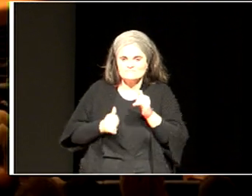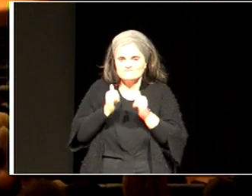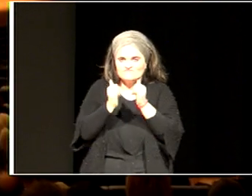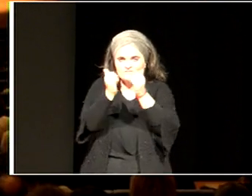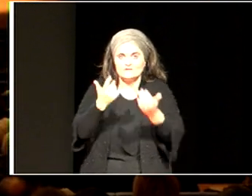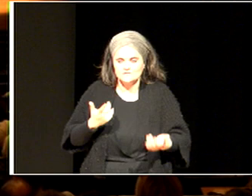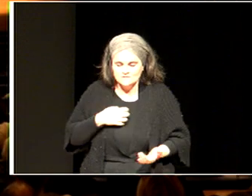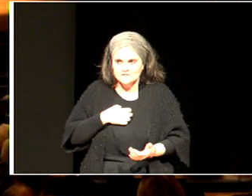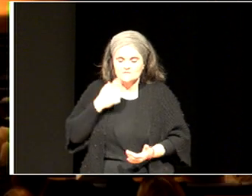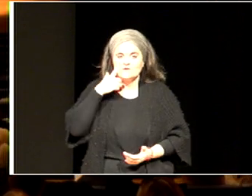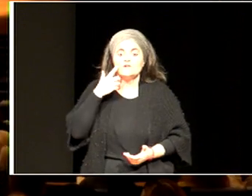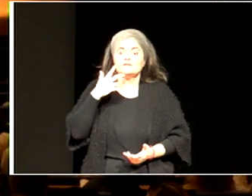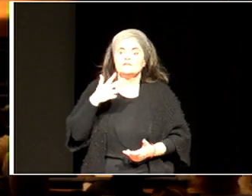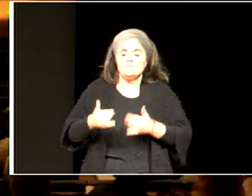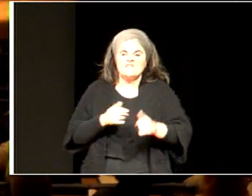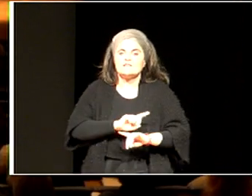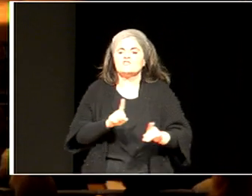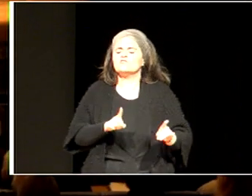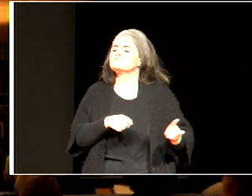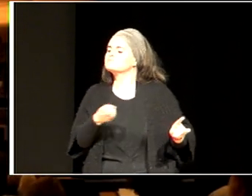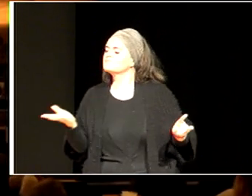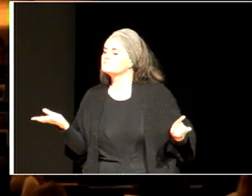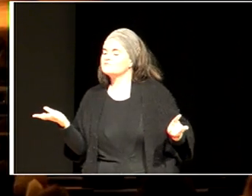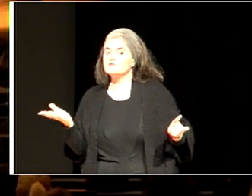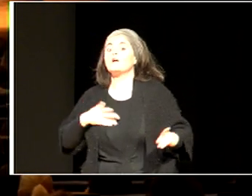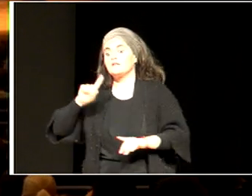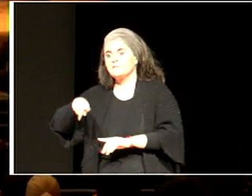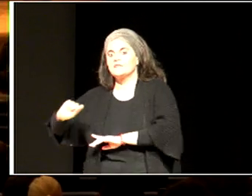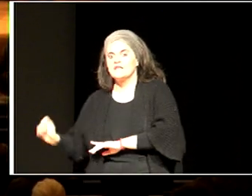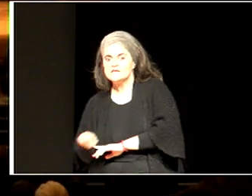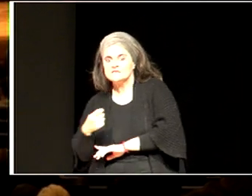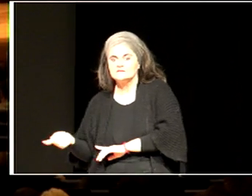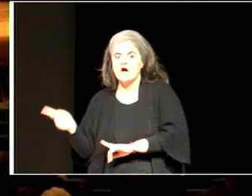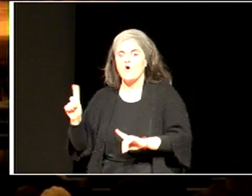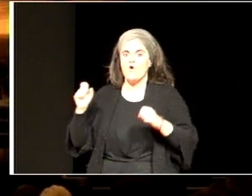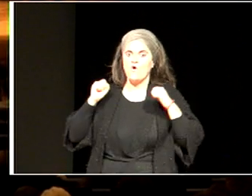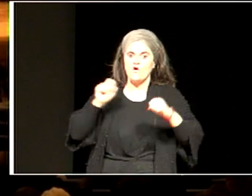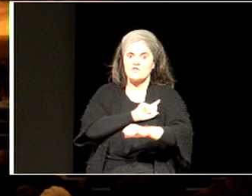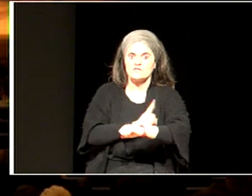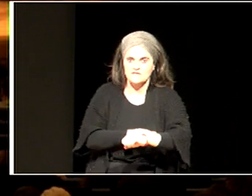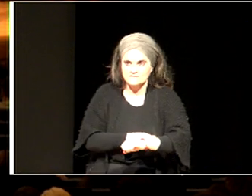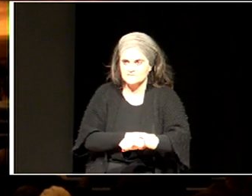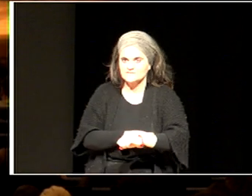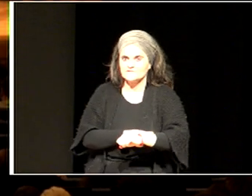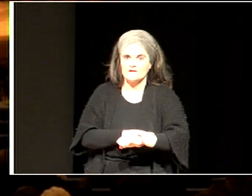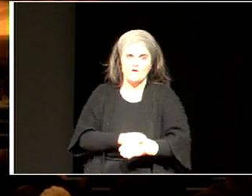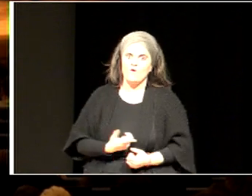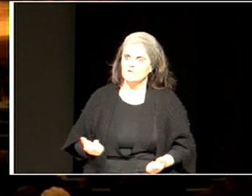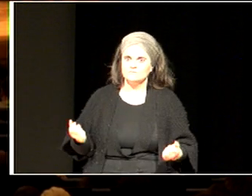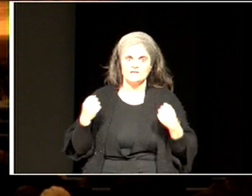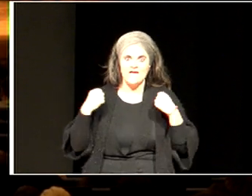pero cuando no estáis en bicicleta es muy curioso porque también sois tenistas o atletas una cantidad de ejercicio físico